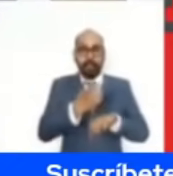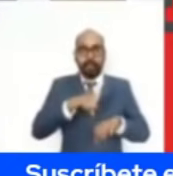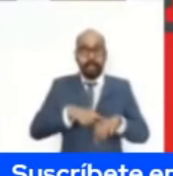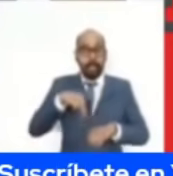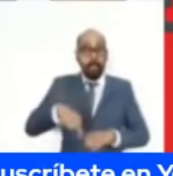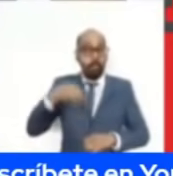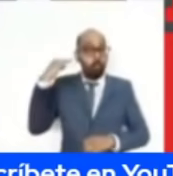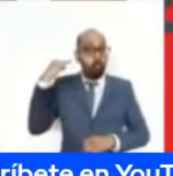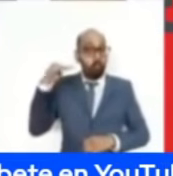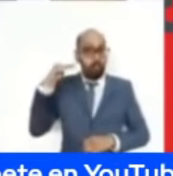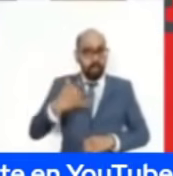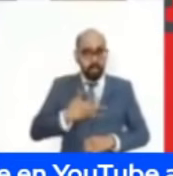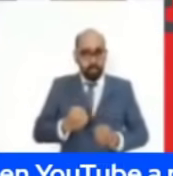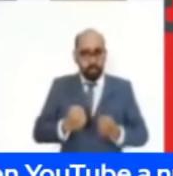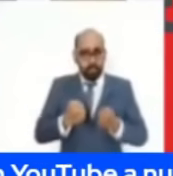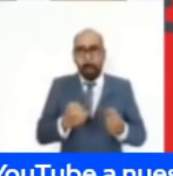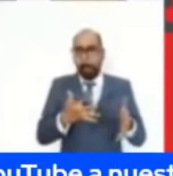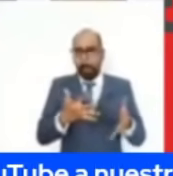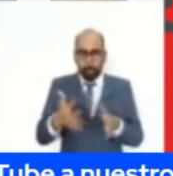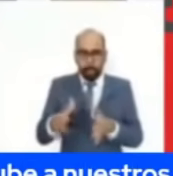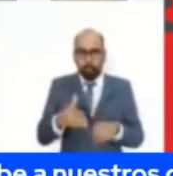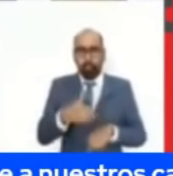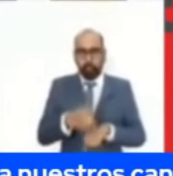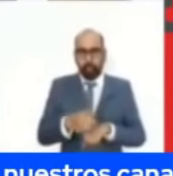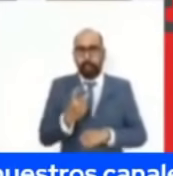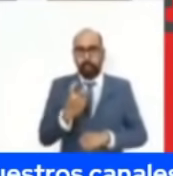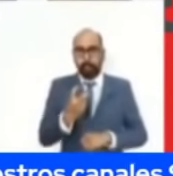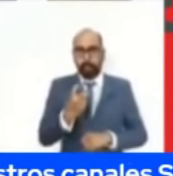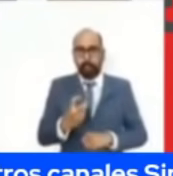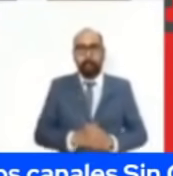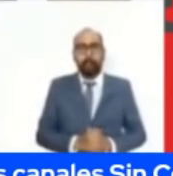morelia es más o menos este número